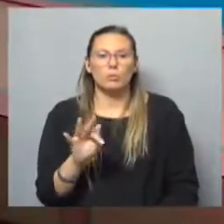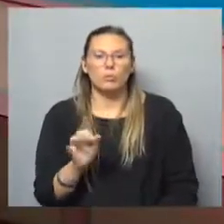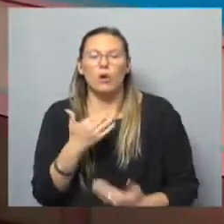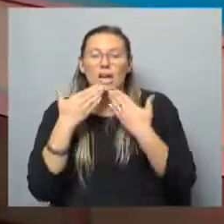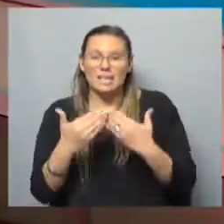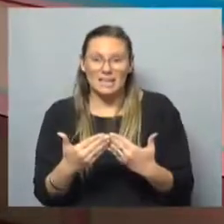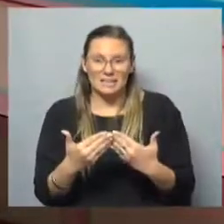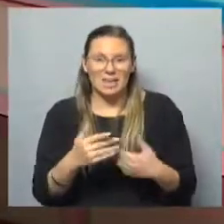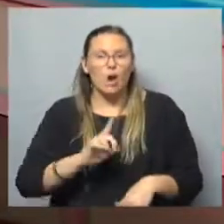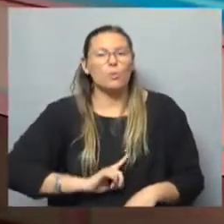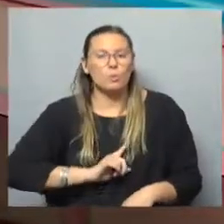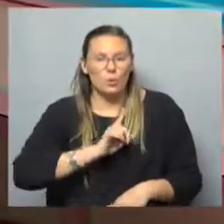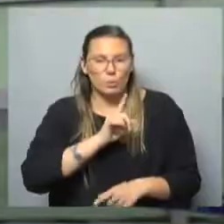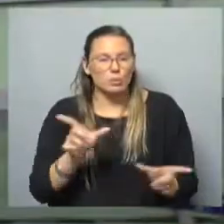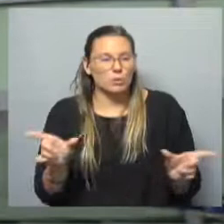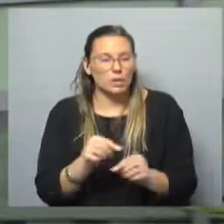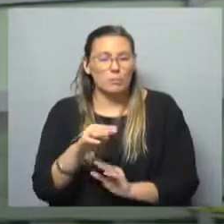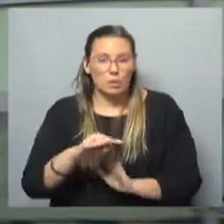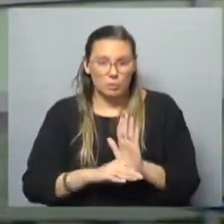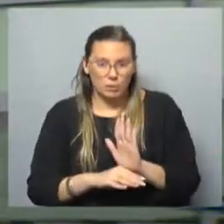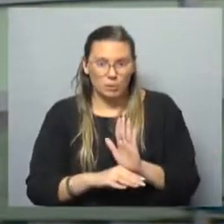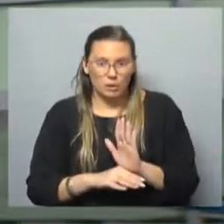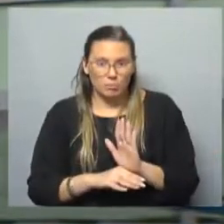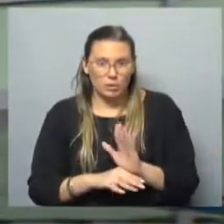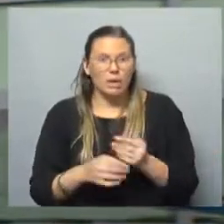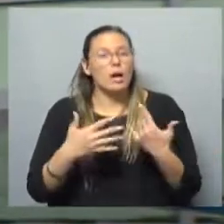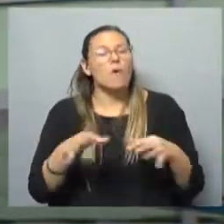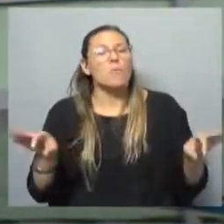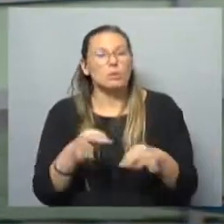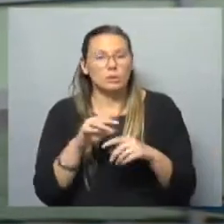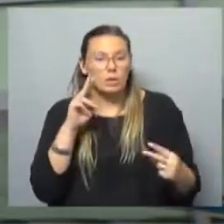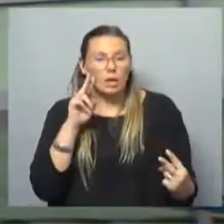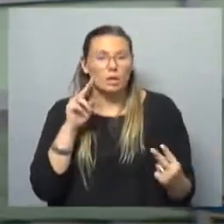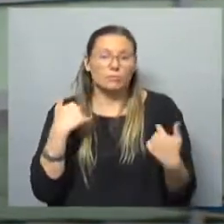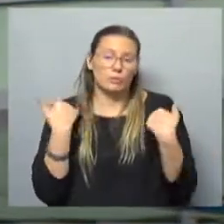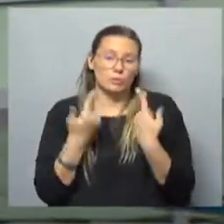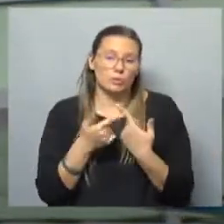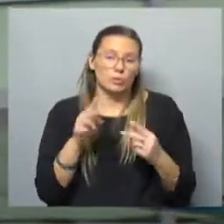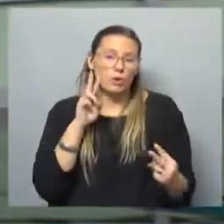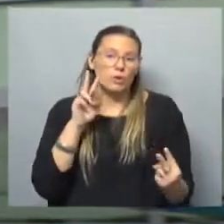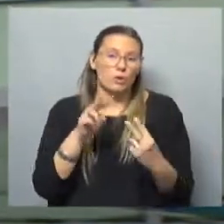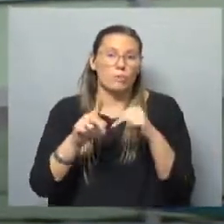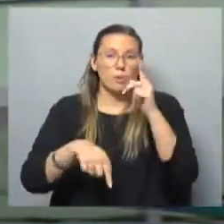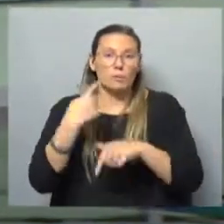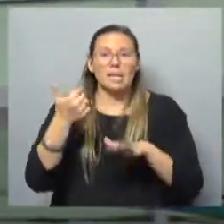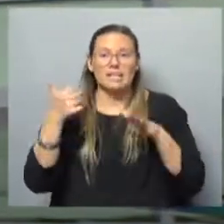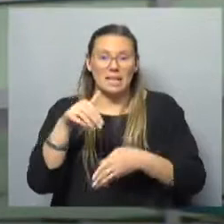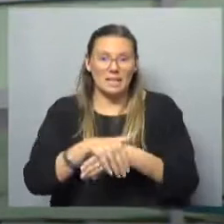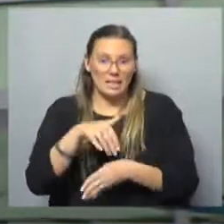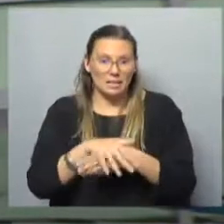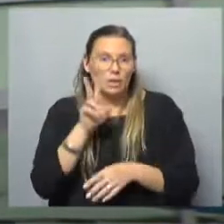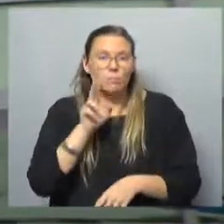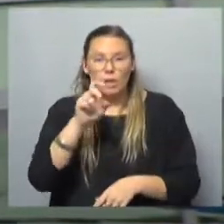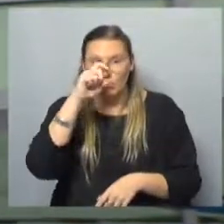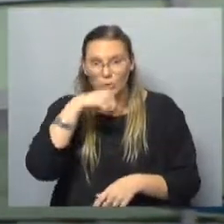gracias. Un honor también que cierren el programa. Los vamos a dejar con música. A nosotros nos toca decirles que mañana, 18 horas, Mirá Montevideo.